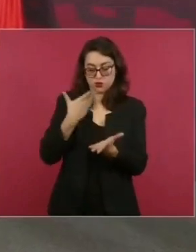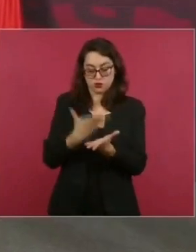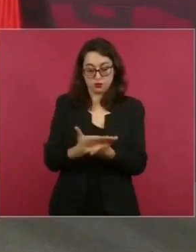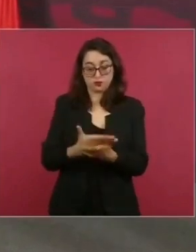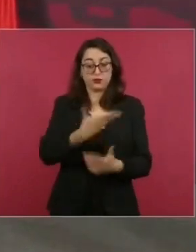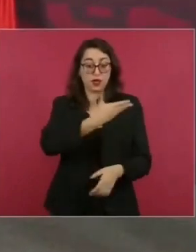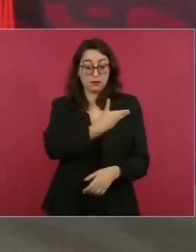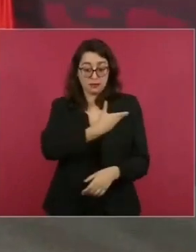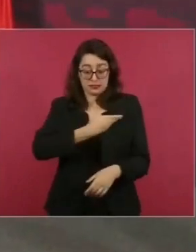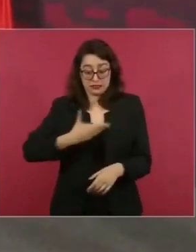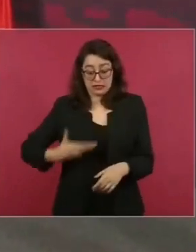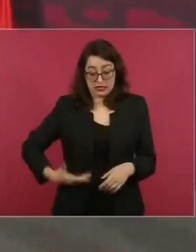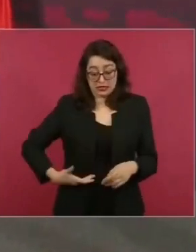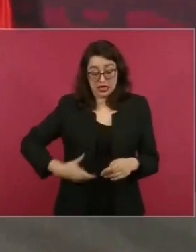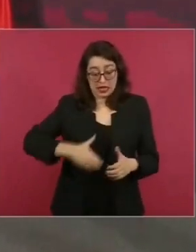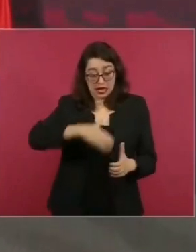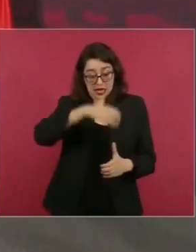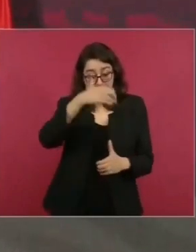de manera